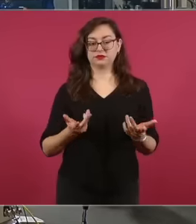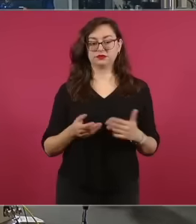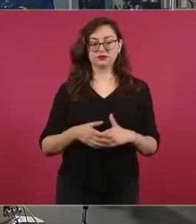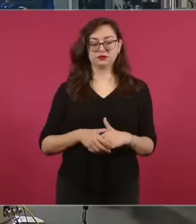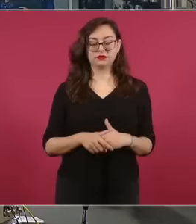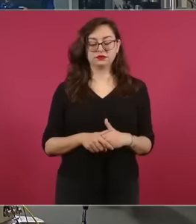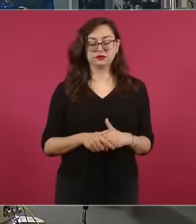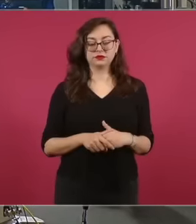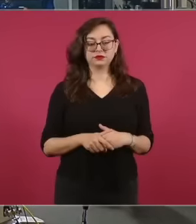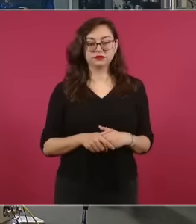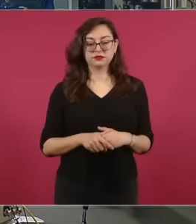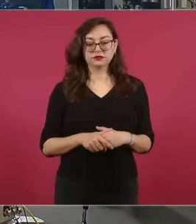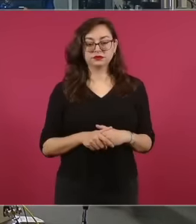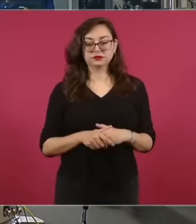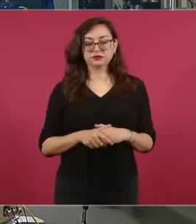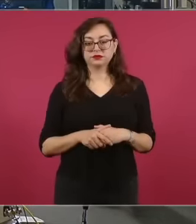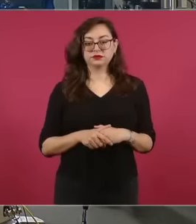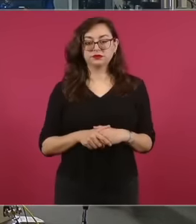aquí está,